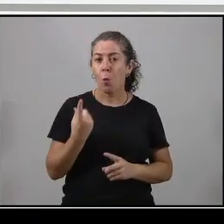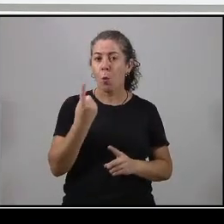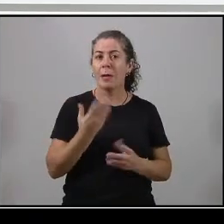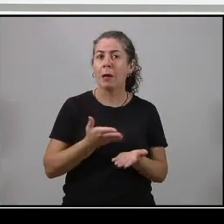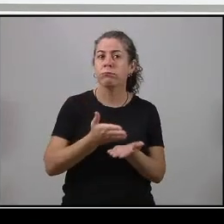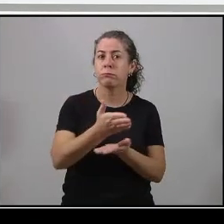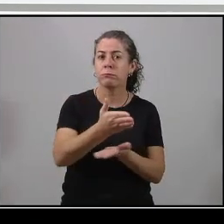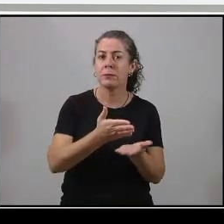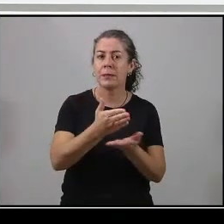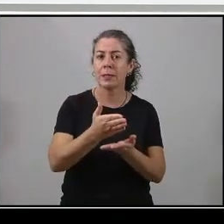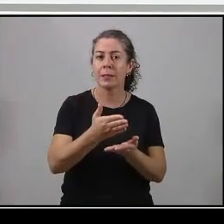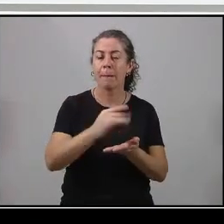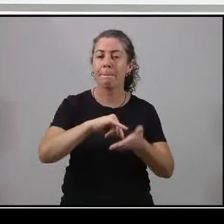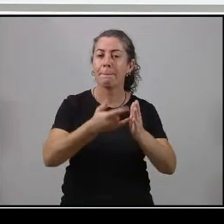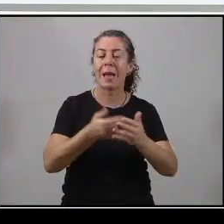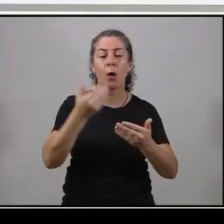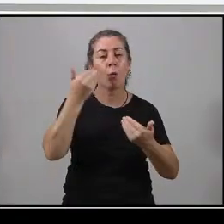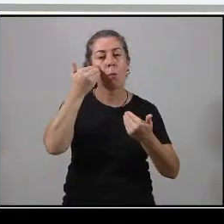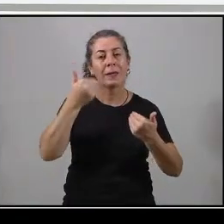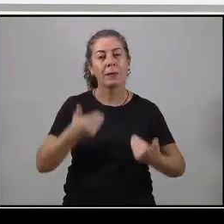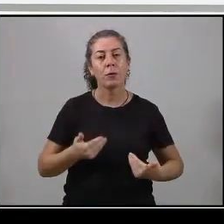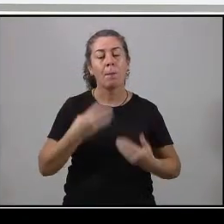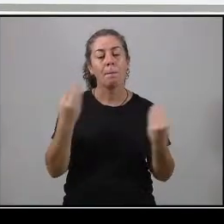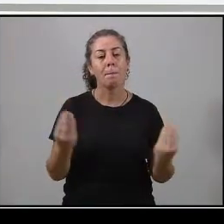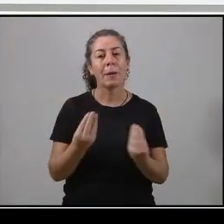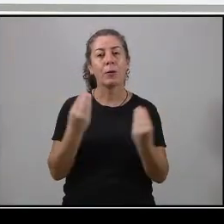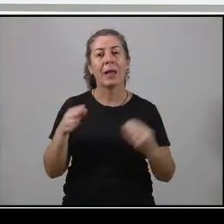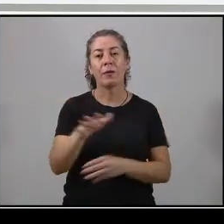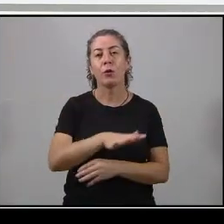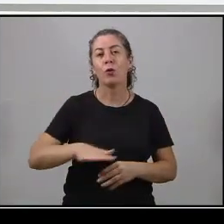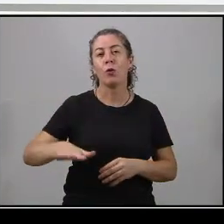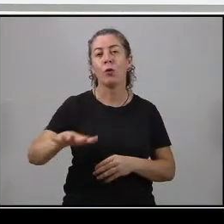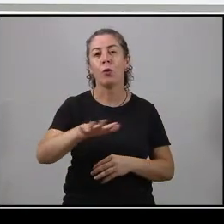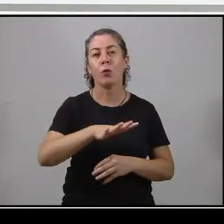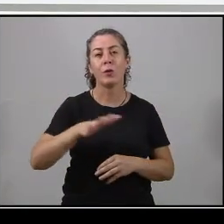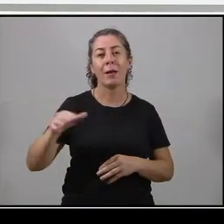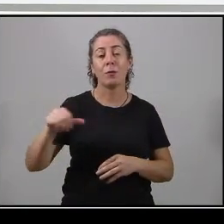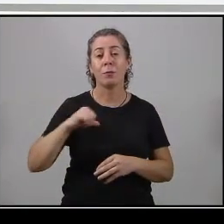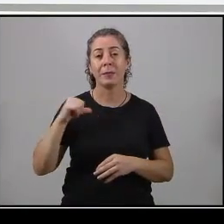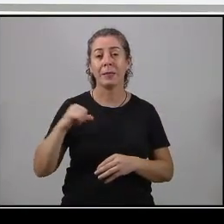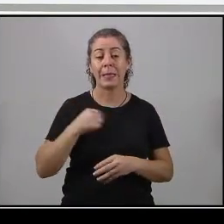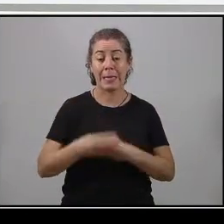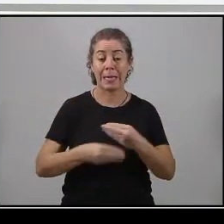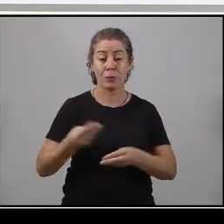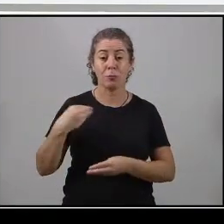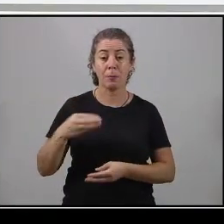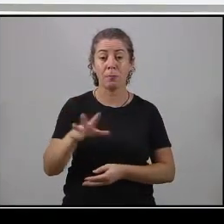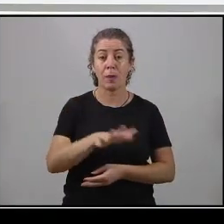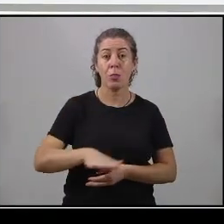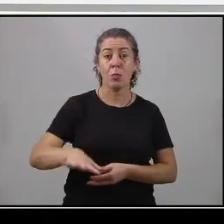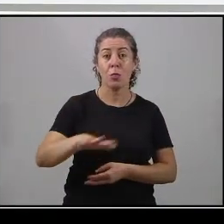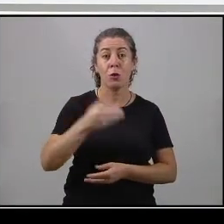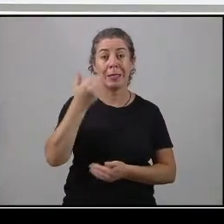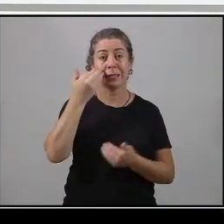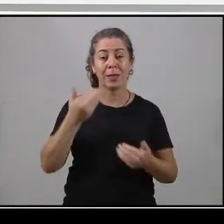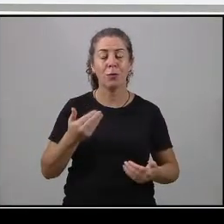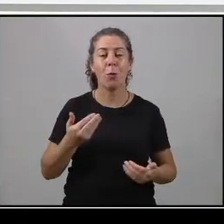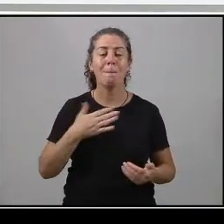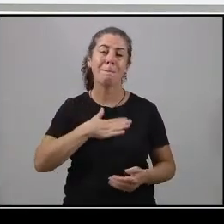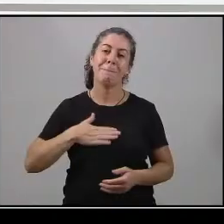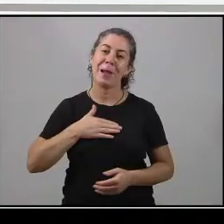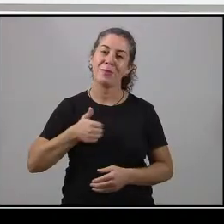de humanización es mejorar los espacios sanitarios, haciendo que estos espacios sean más cómodos y